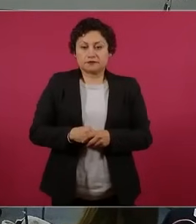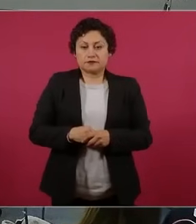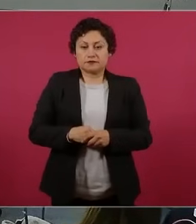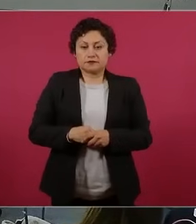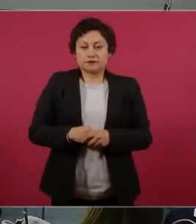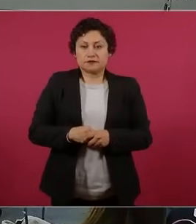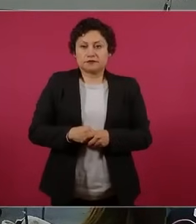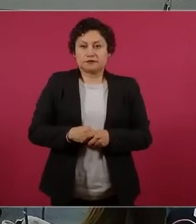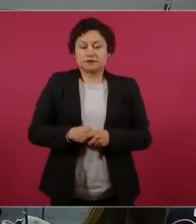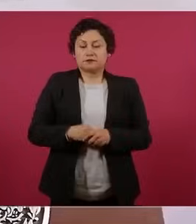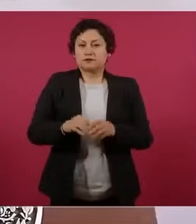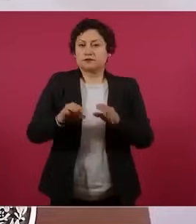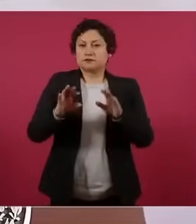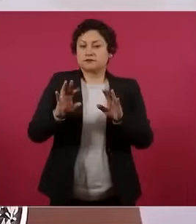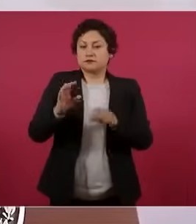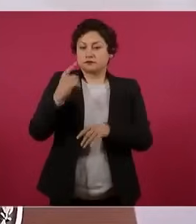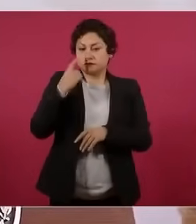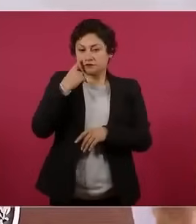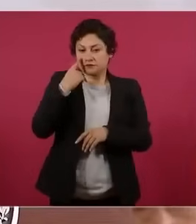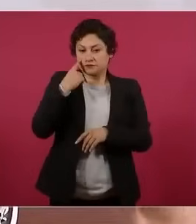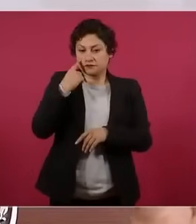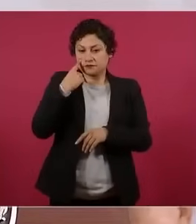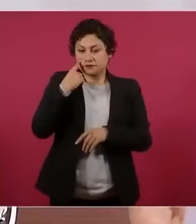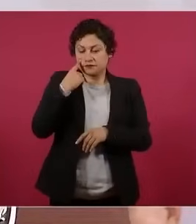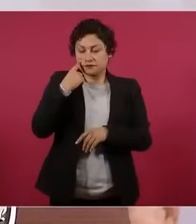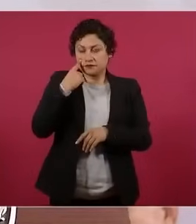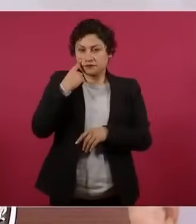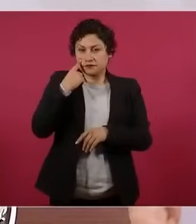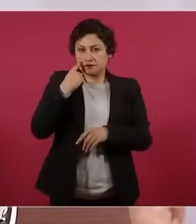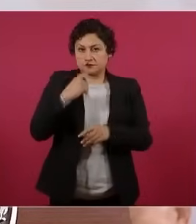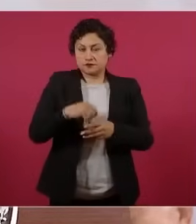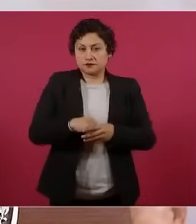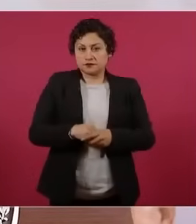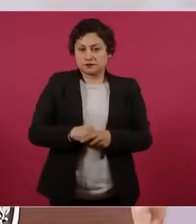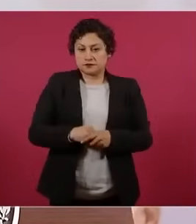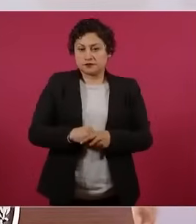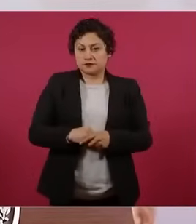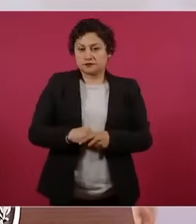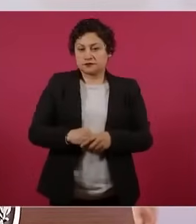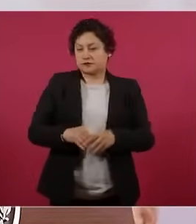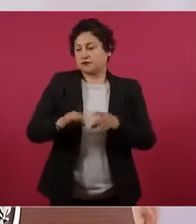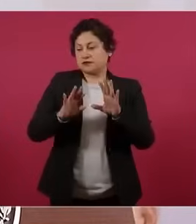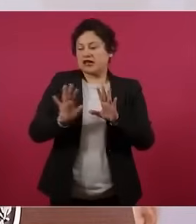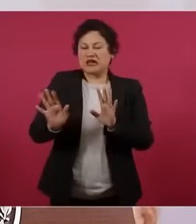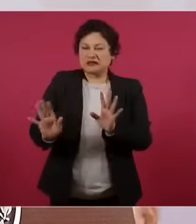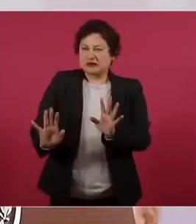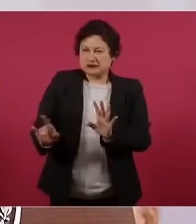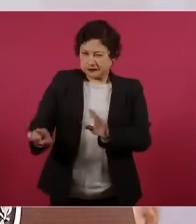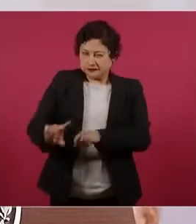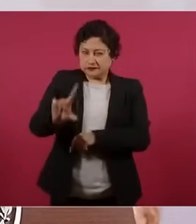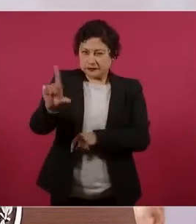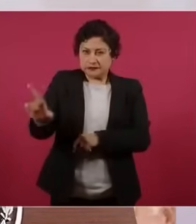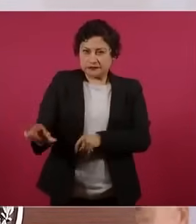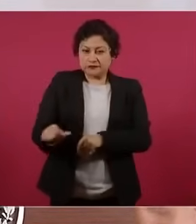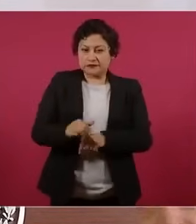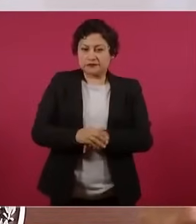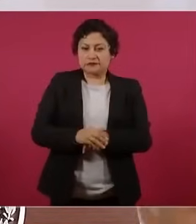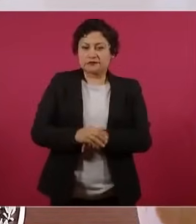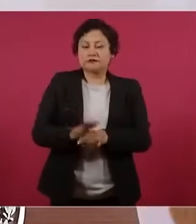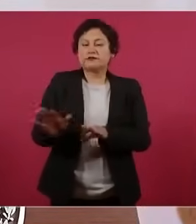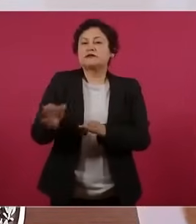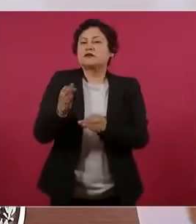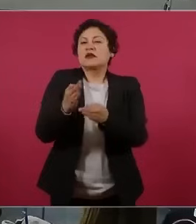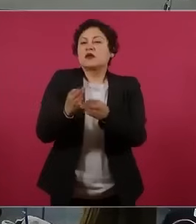¿por qué no? No se anden. Ya después lo buscan. Pongan nada